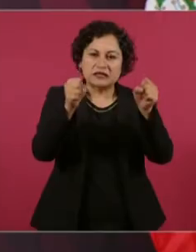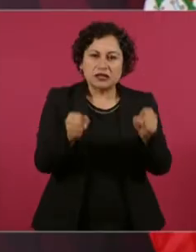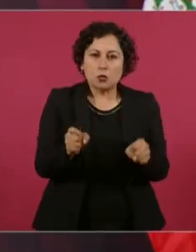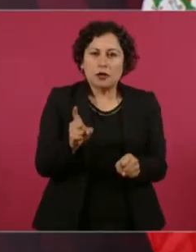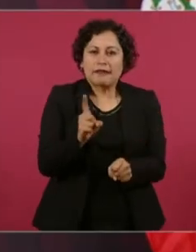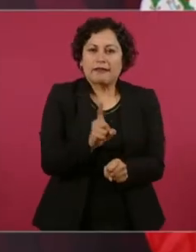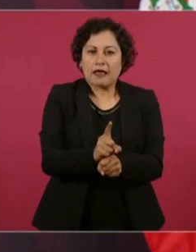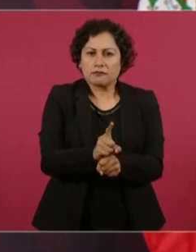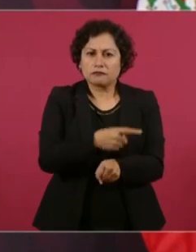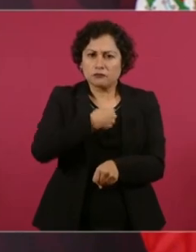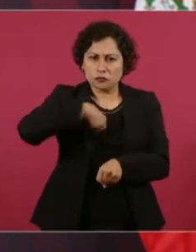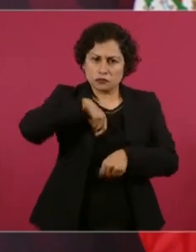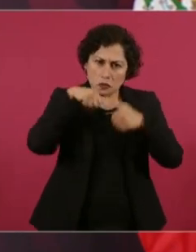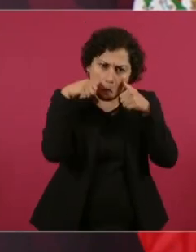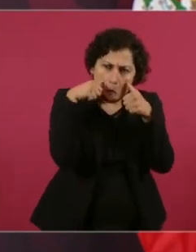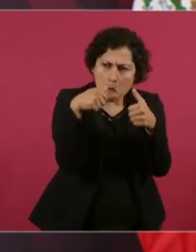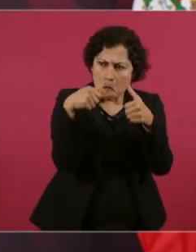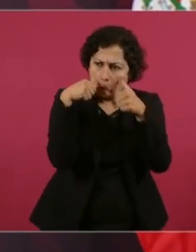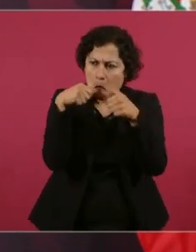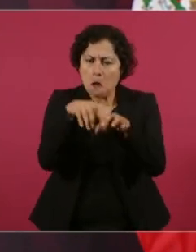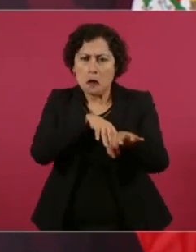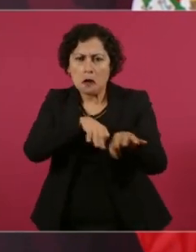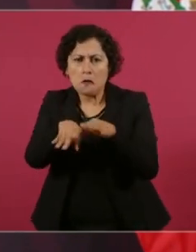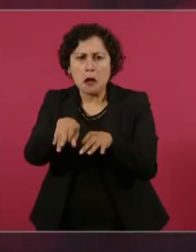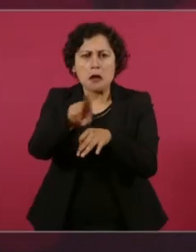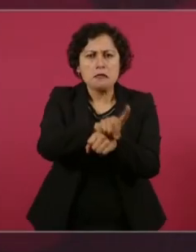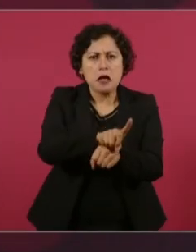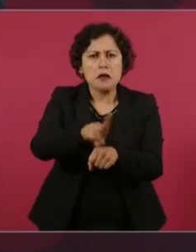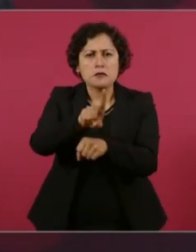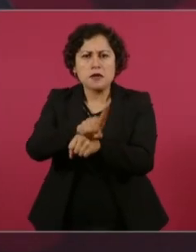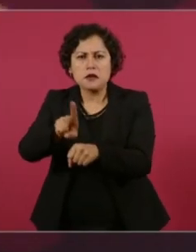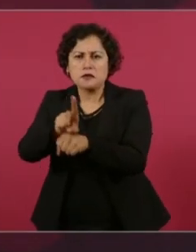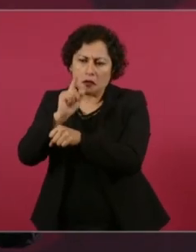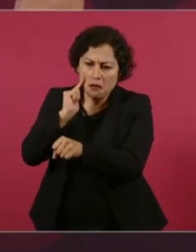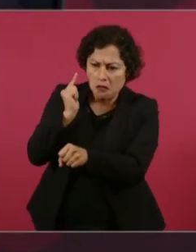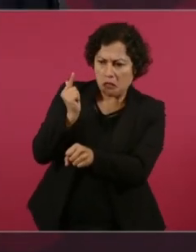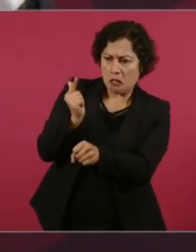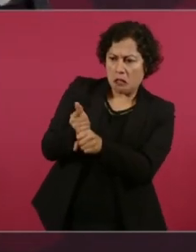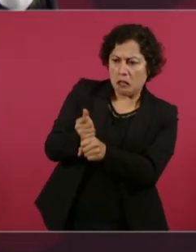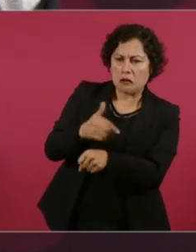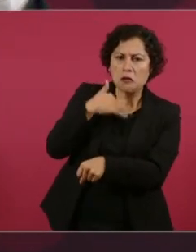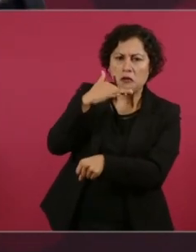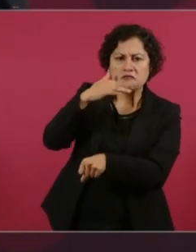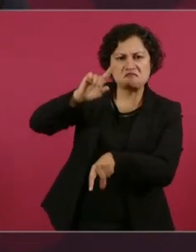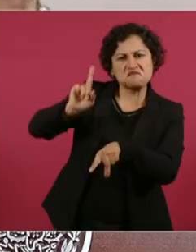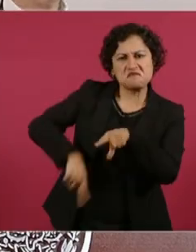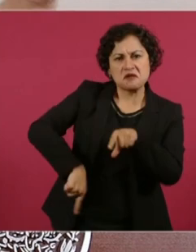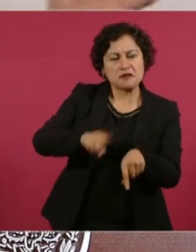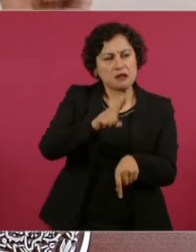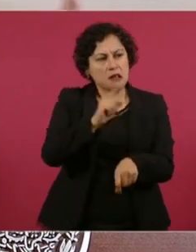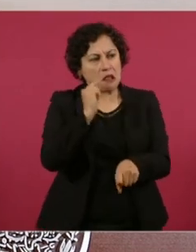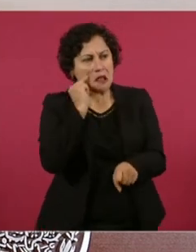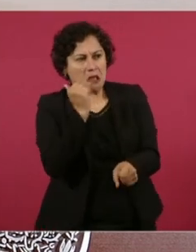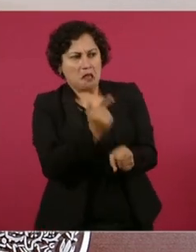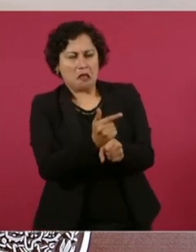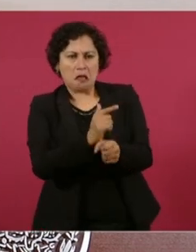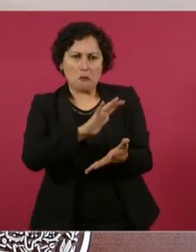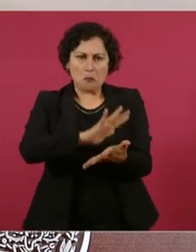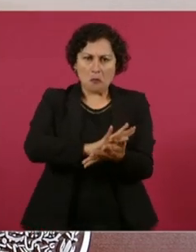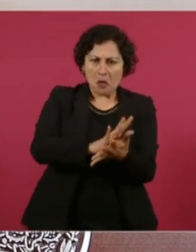la corrupción, sin permitir la asociación delictuosa entre delincuencia y